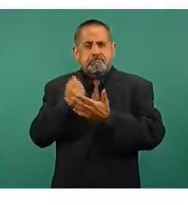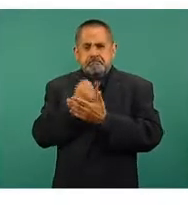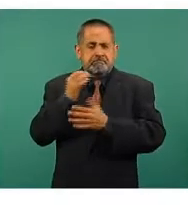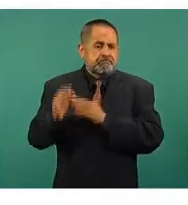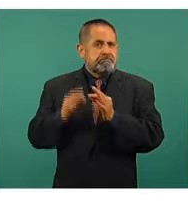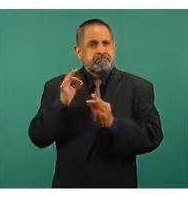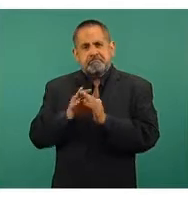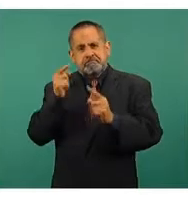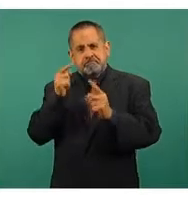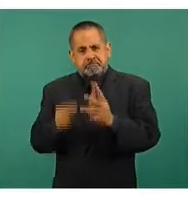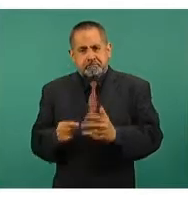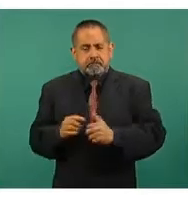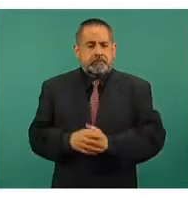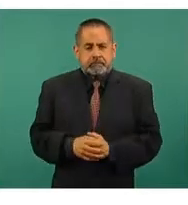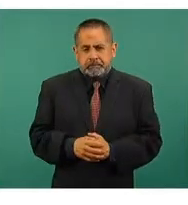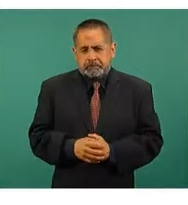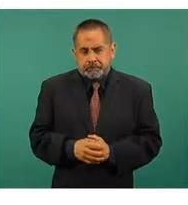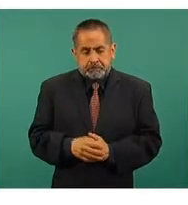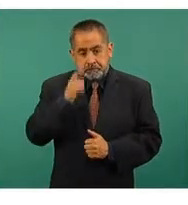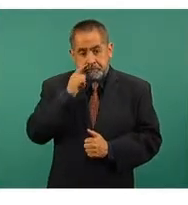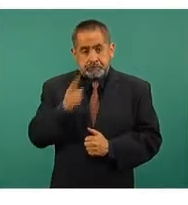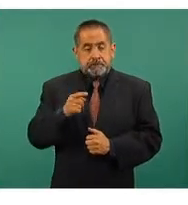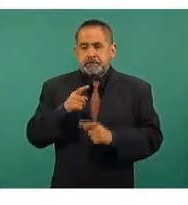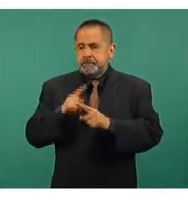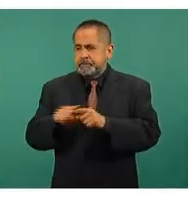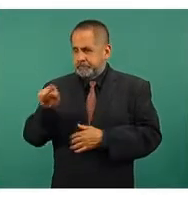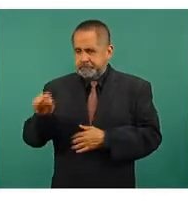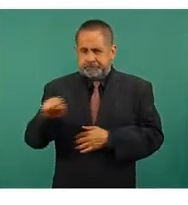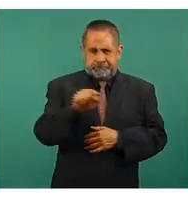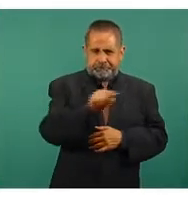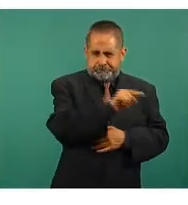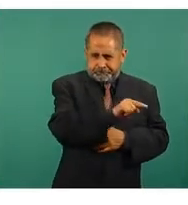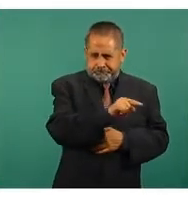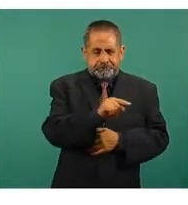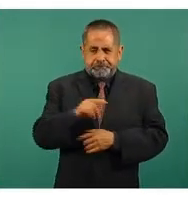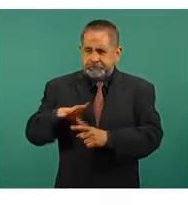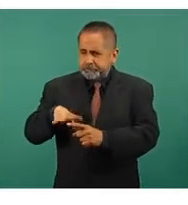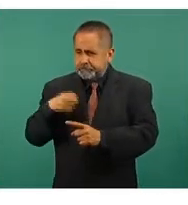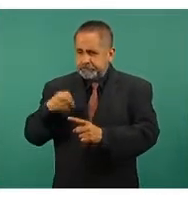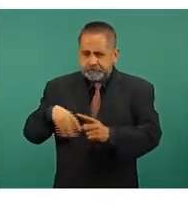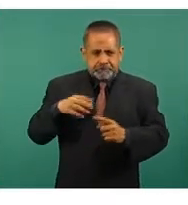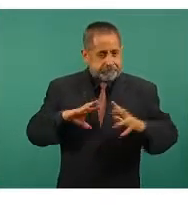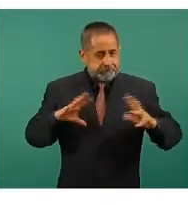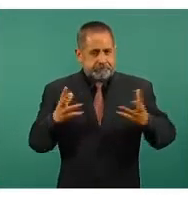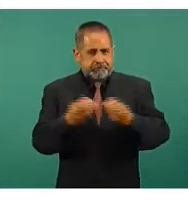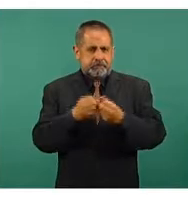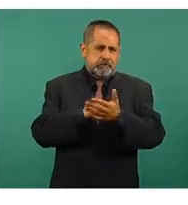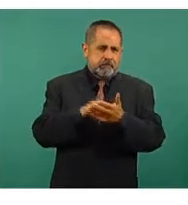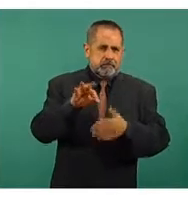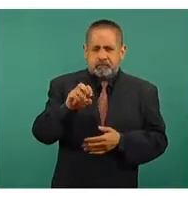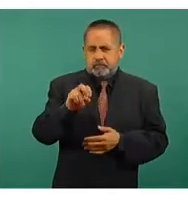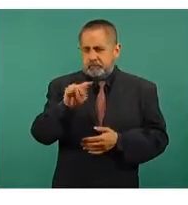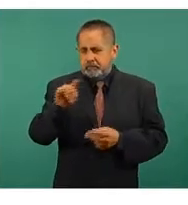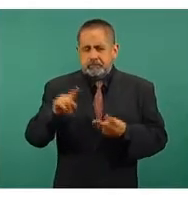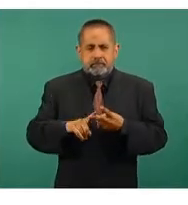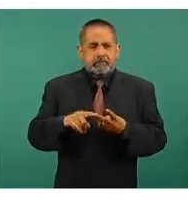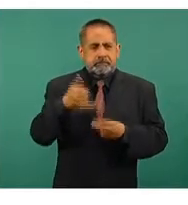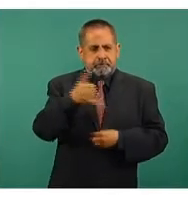tema, sumando los esfuerzos de los diferentes órganos en materia de vivienda. Estamos hablando del FOBISTE, del